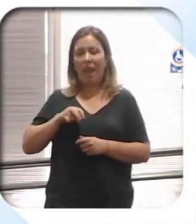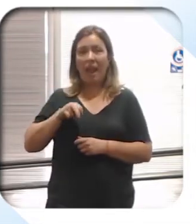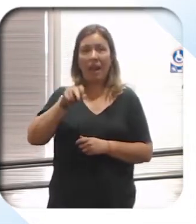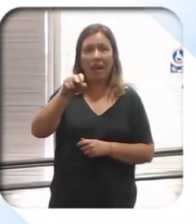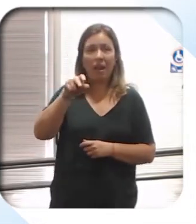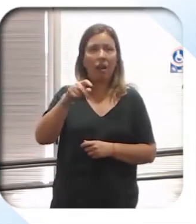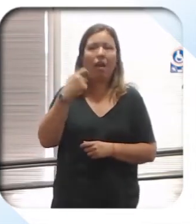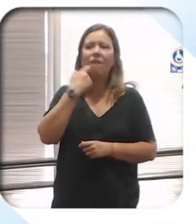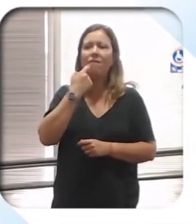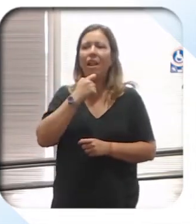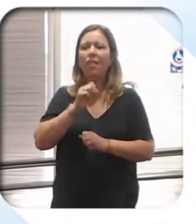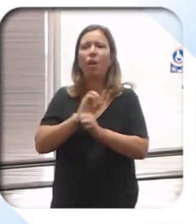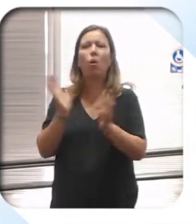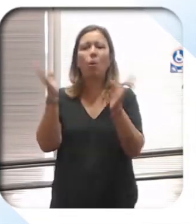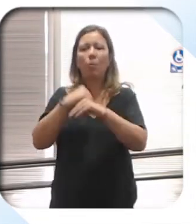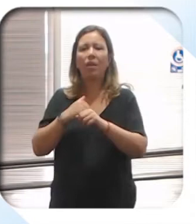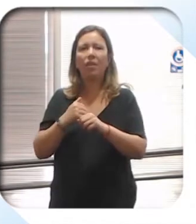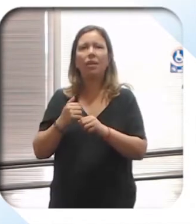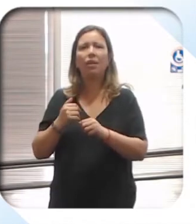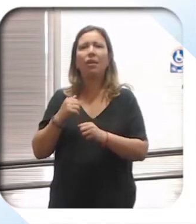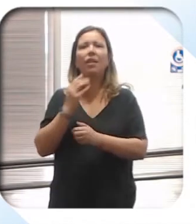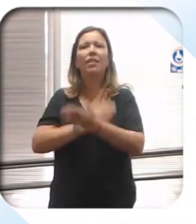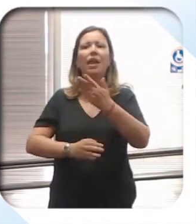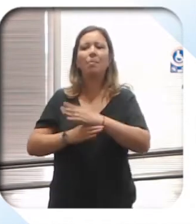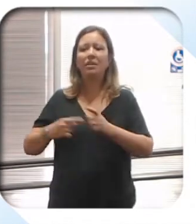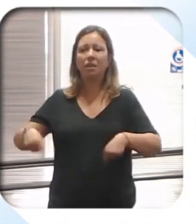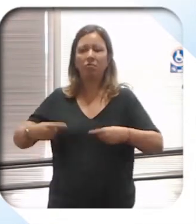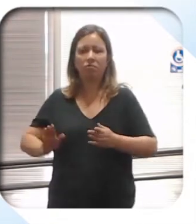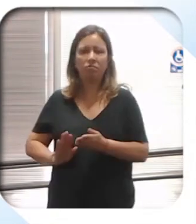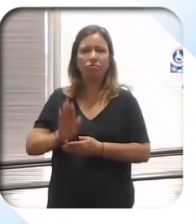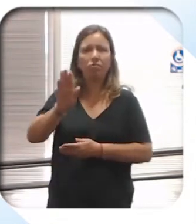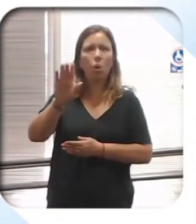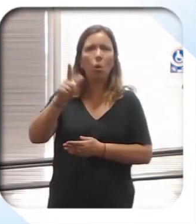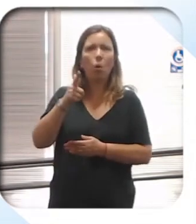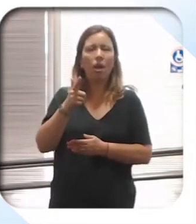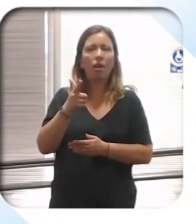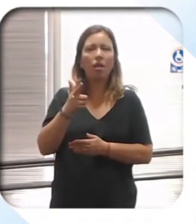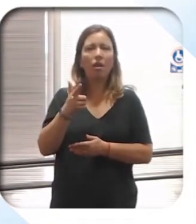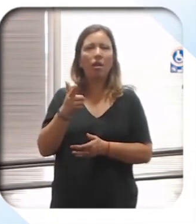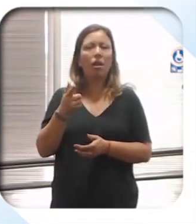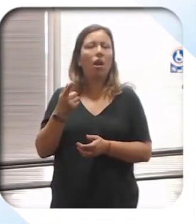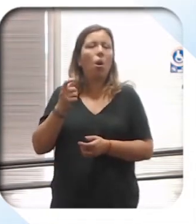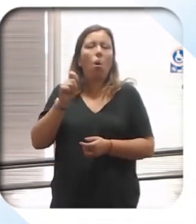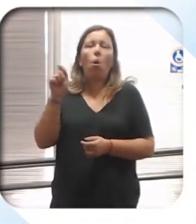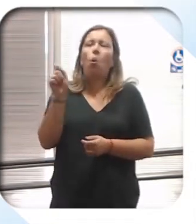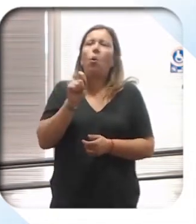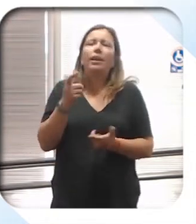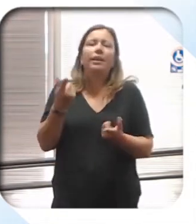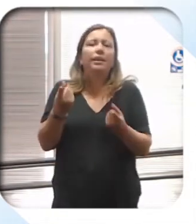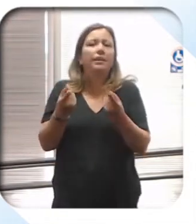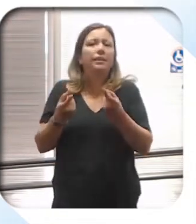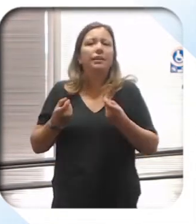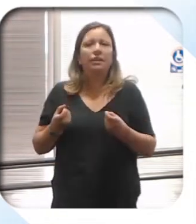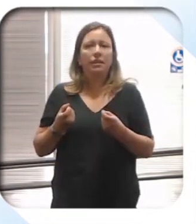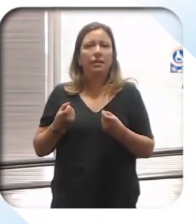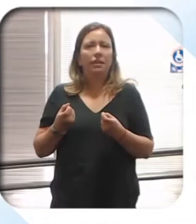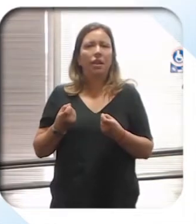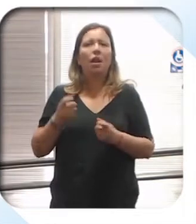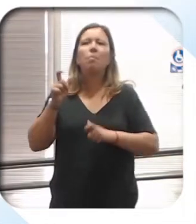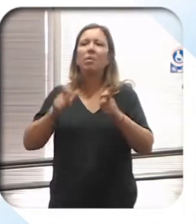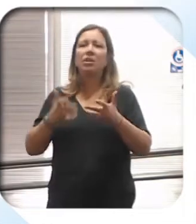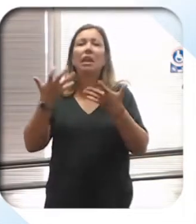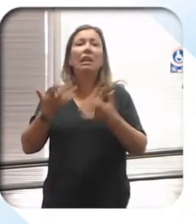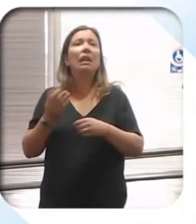no le hemos puesto accesibilidad para los discapacitados y requiere urgente, porque hay gente que quiere